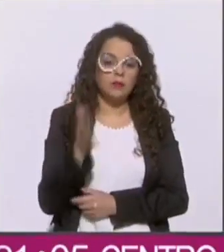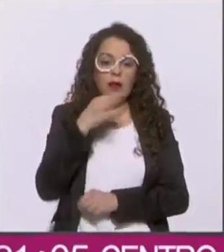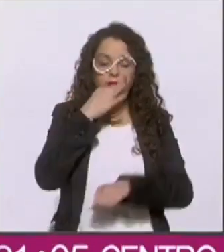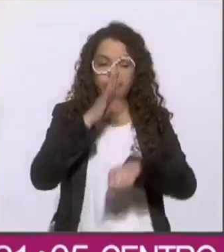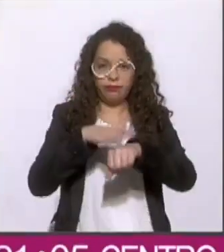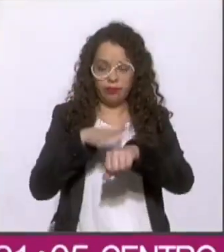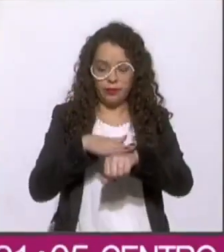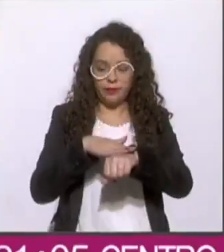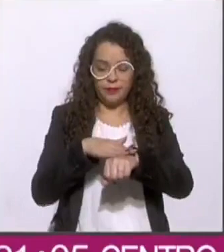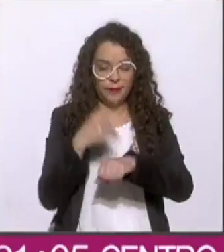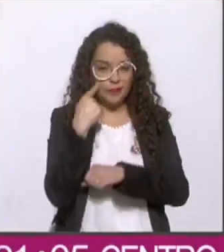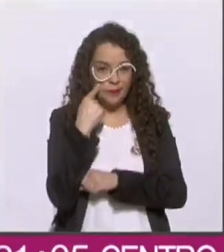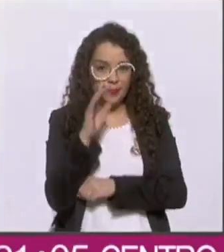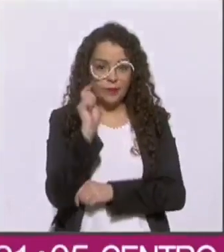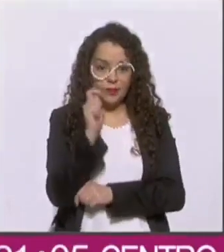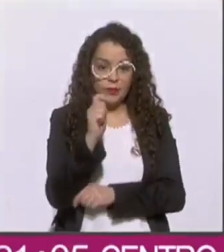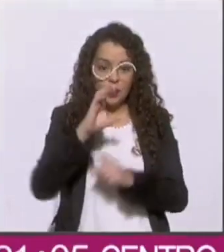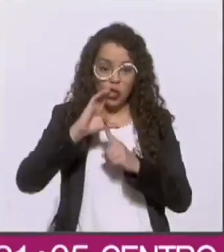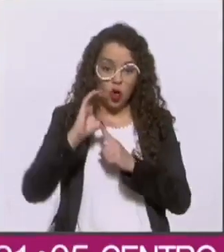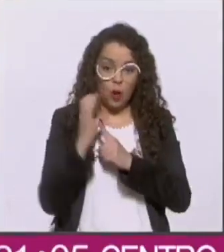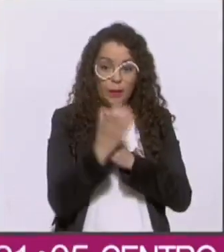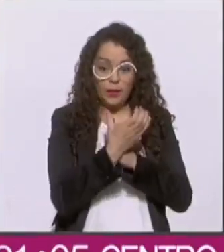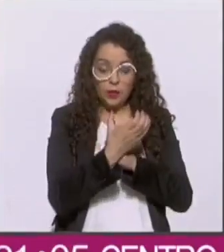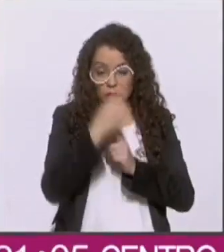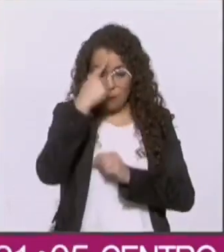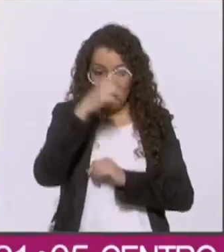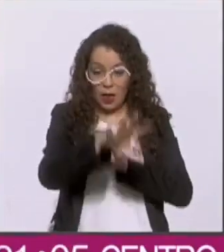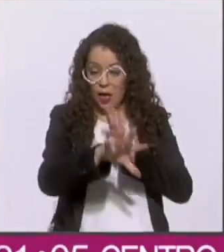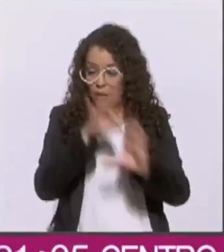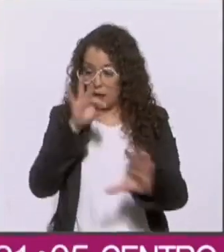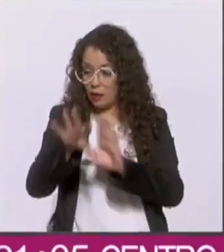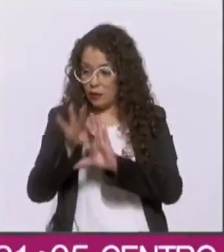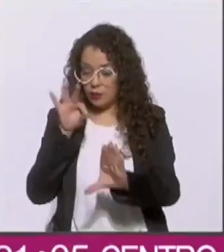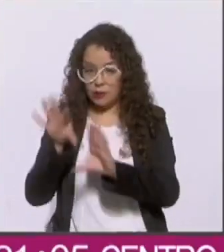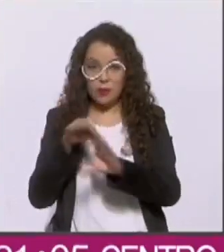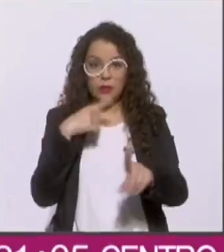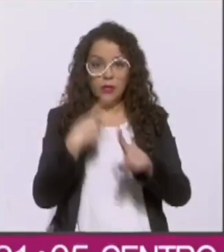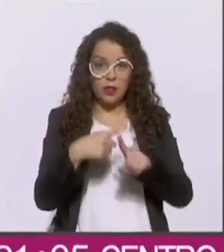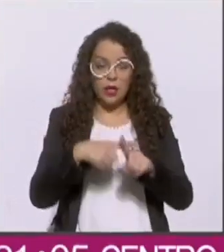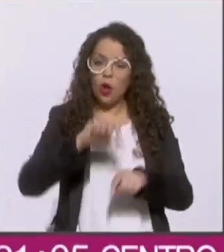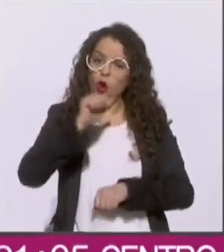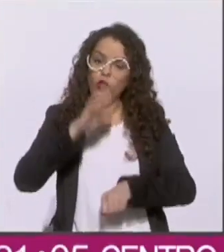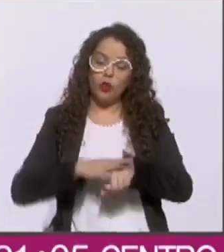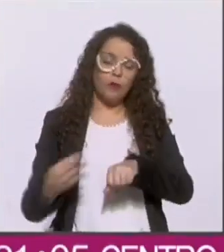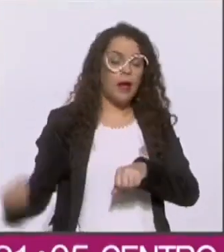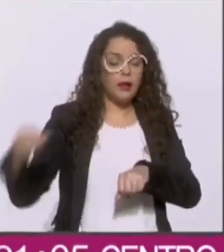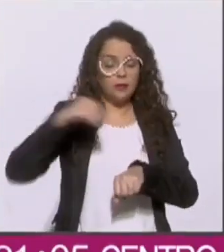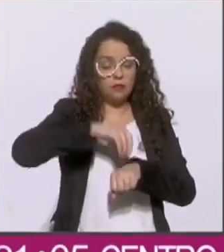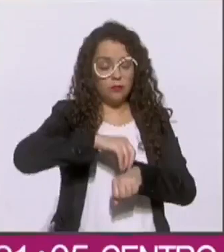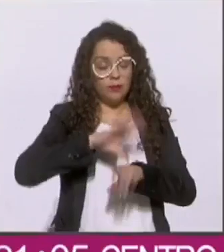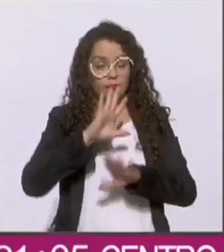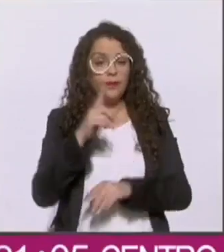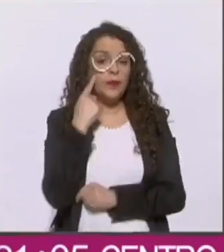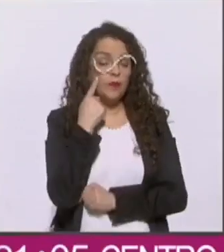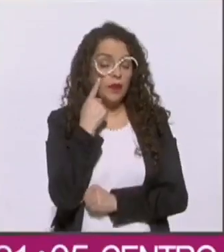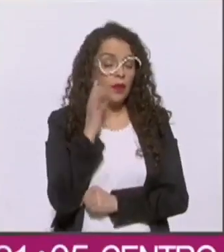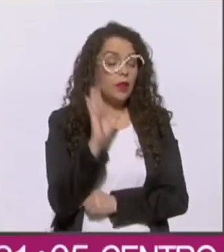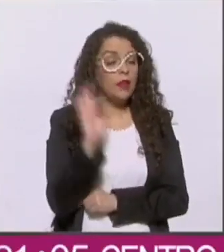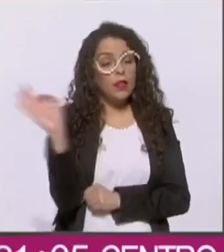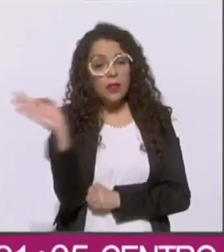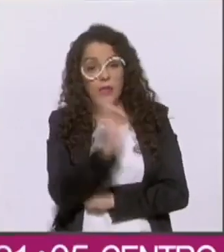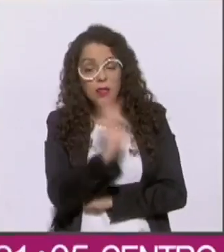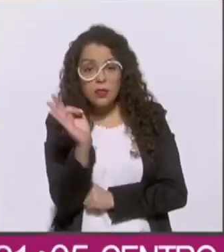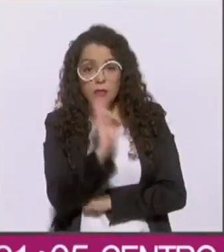la Comisión de Elecciones determinó una medida adicional, que en aquellos casos donde